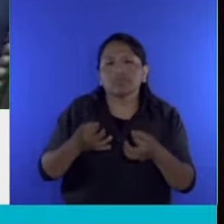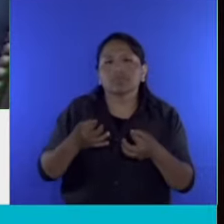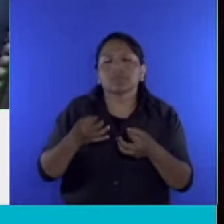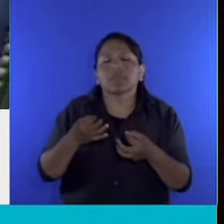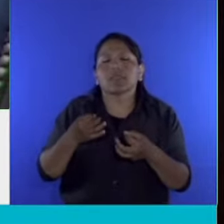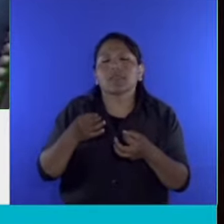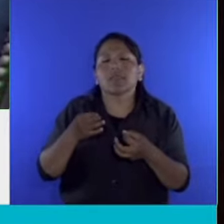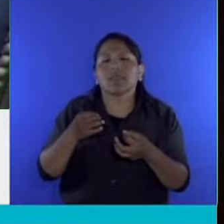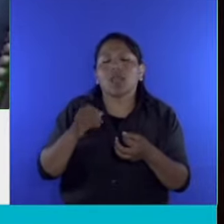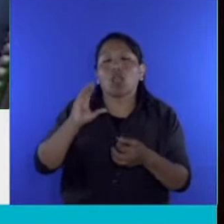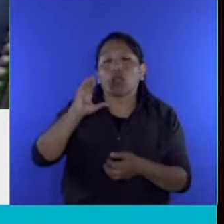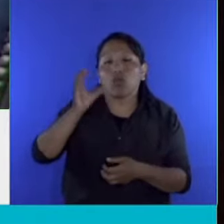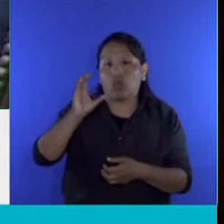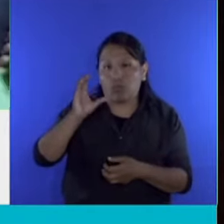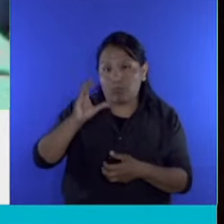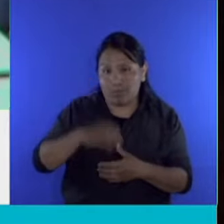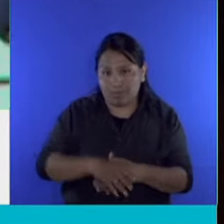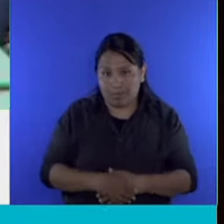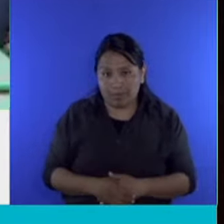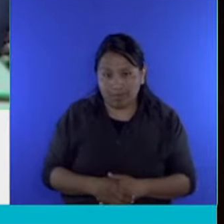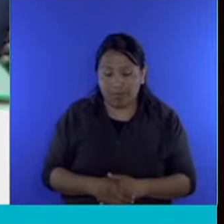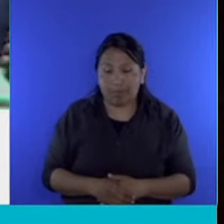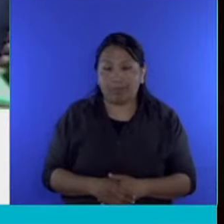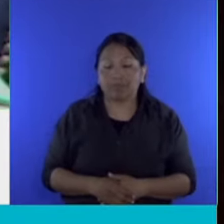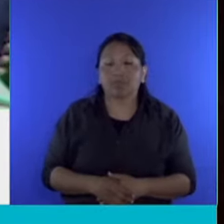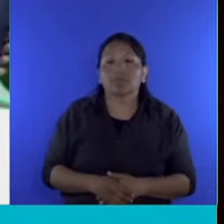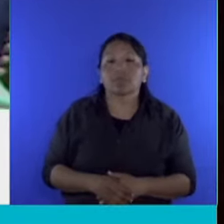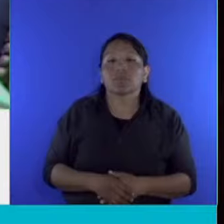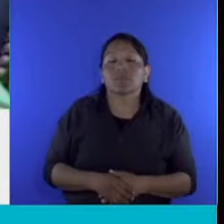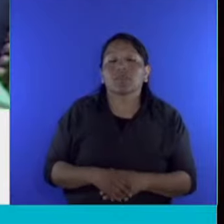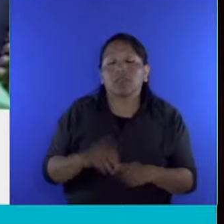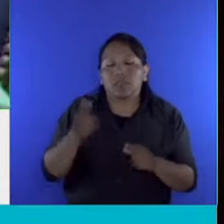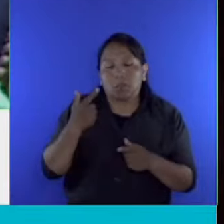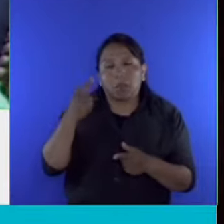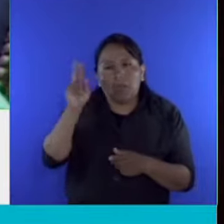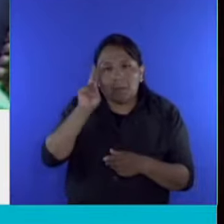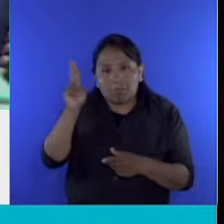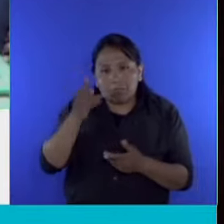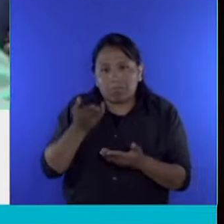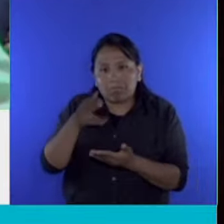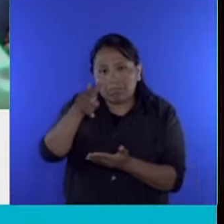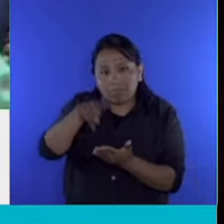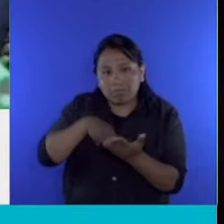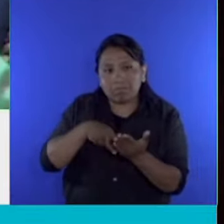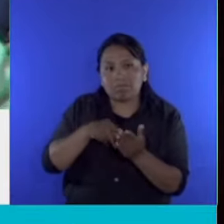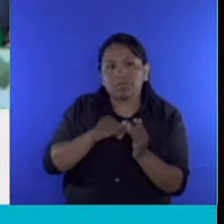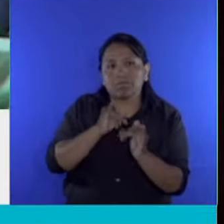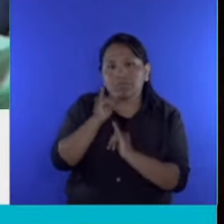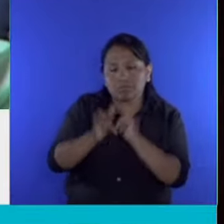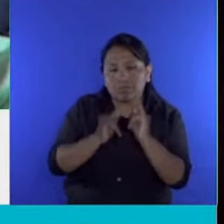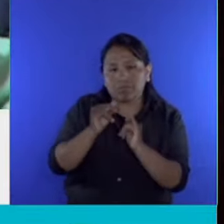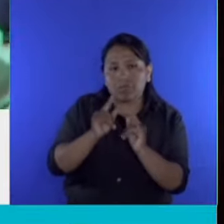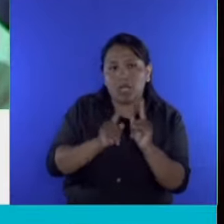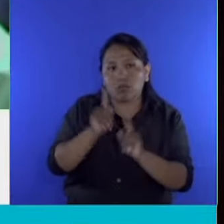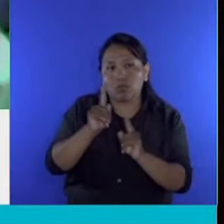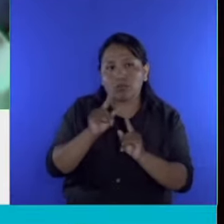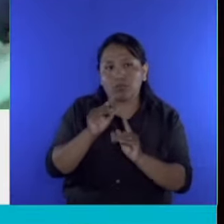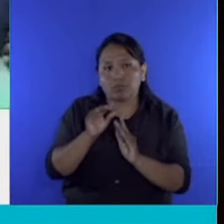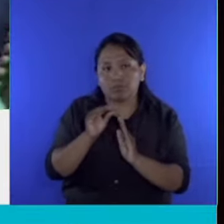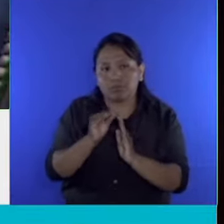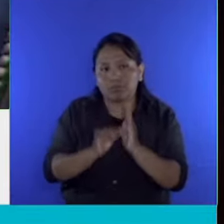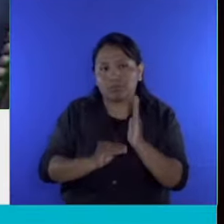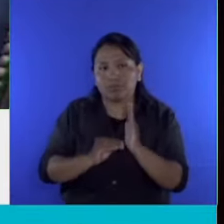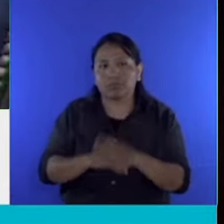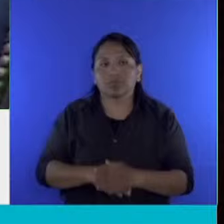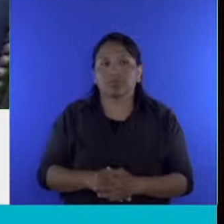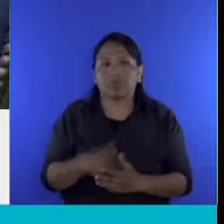Perdón Colombia y sobre eso voy a pedir permiso para leer algunos datos y no